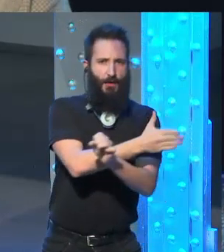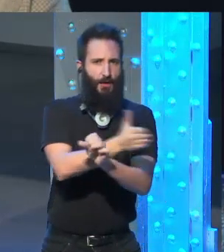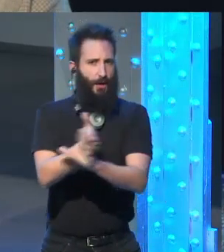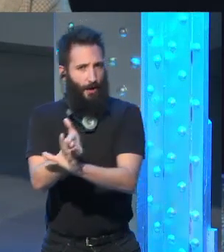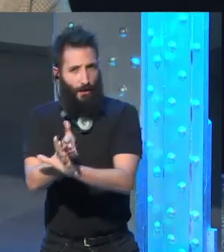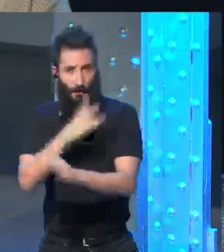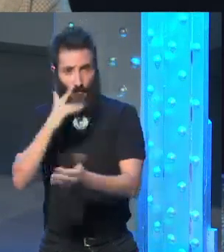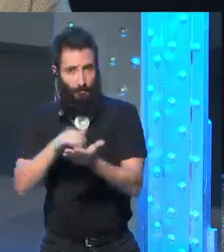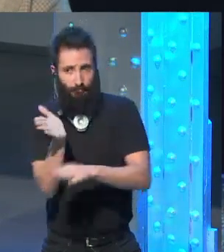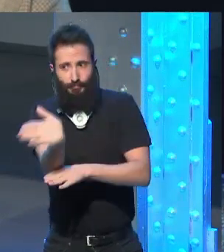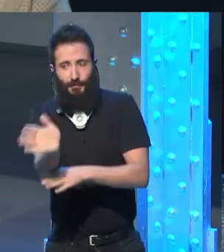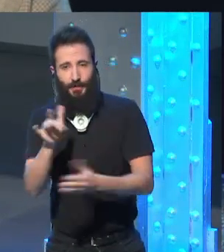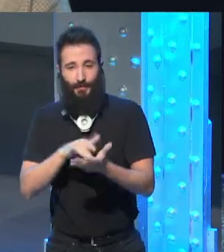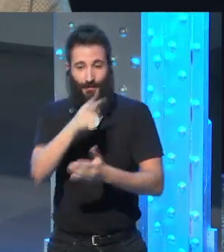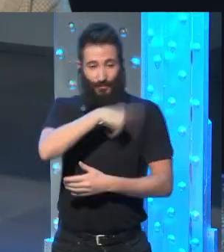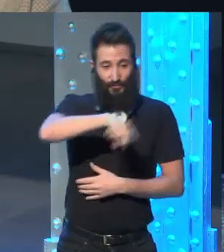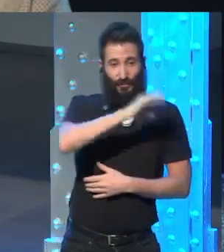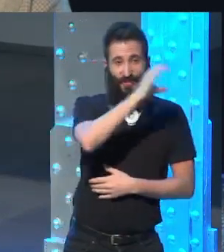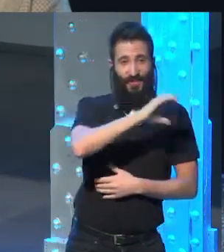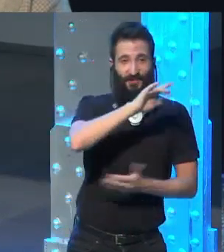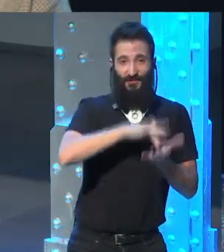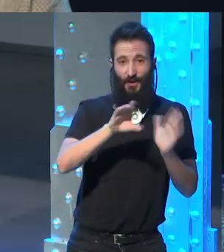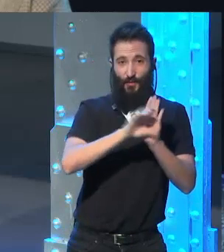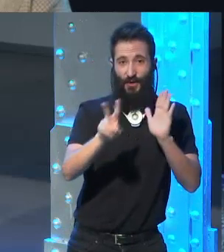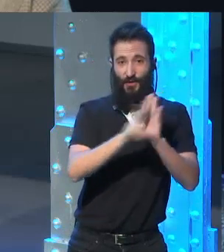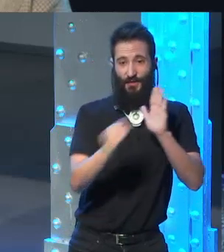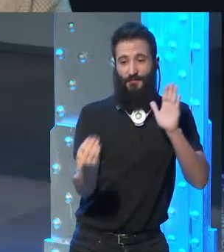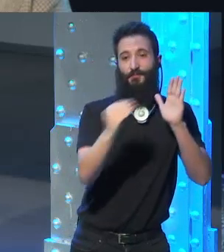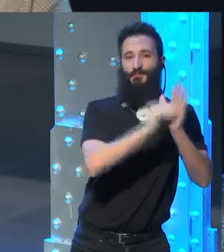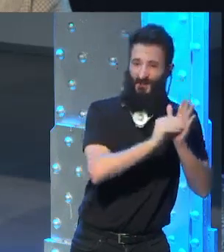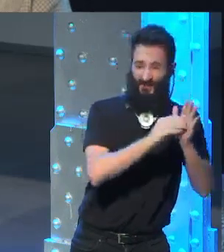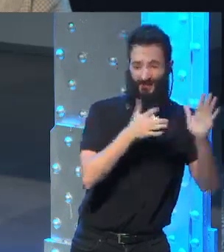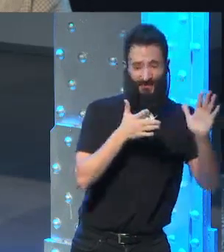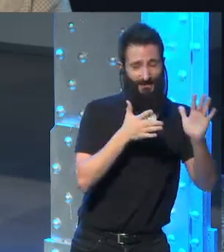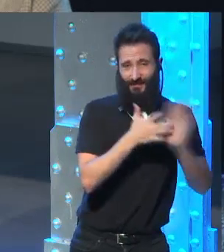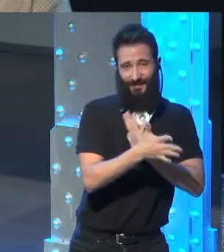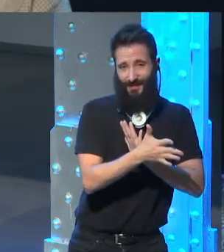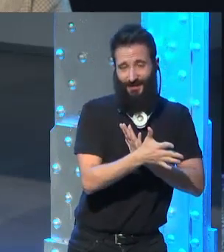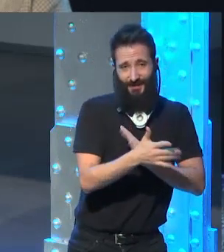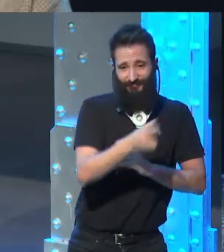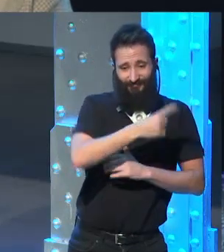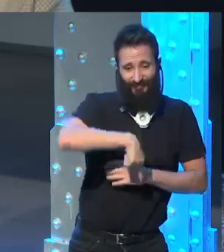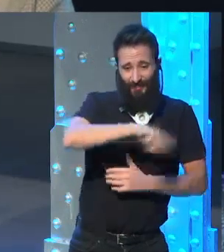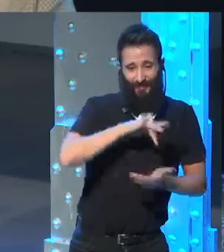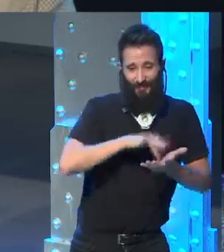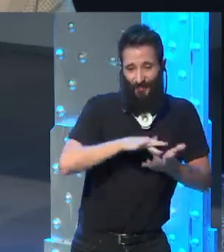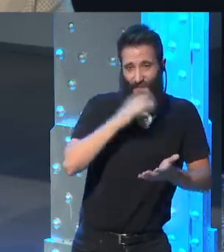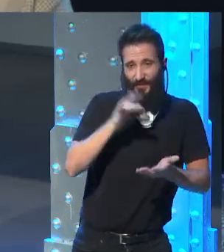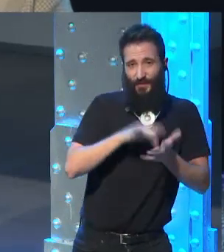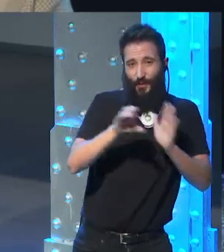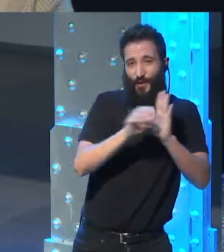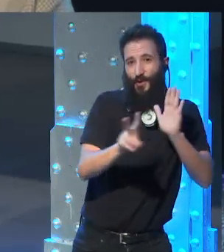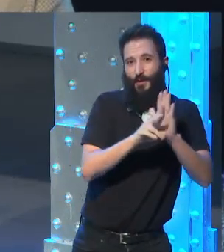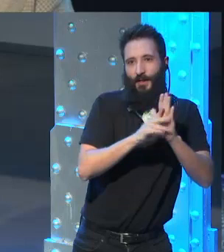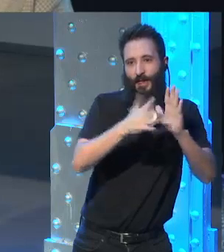detrás, que para nosotros ponemos en un currículum esto y realmente tampoco aporta. Obviamente nosotros no estamos haciendo esto por crear